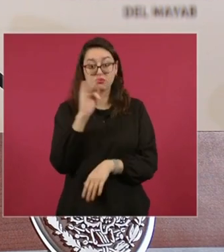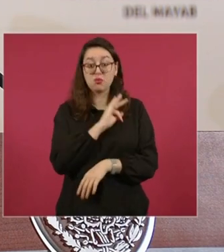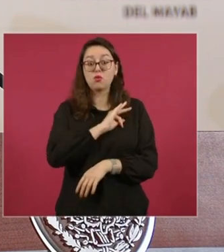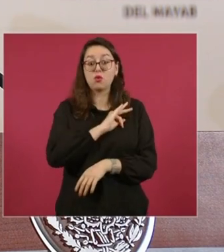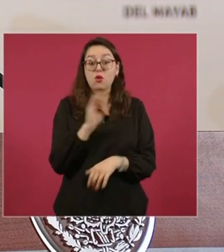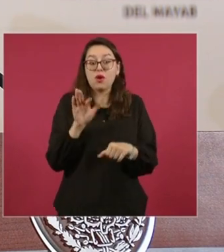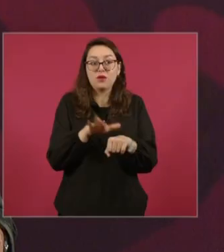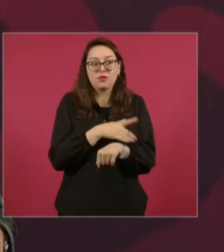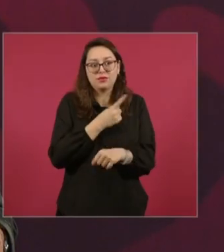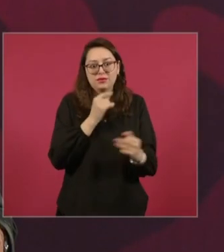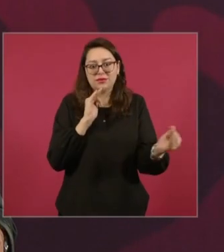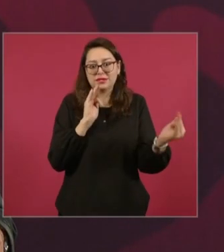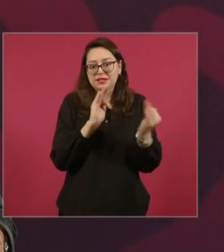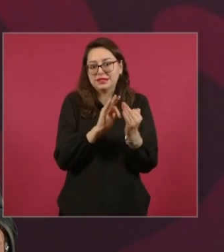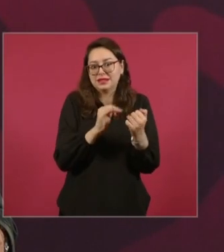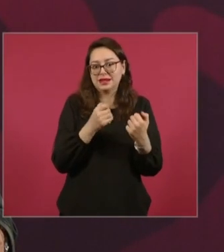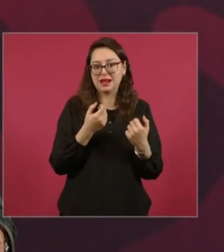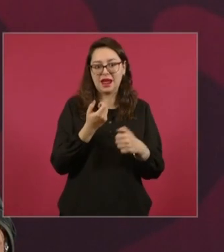comercial.